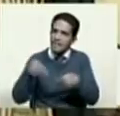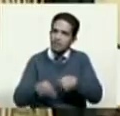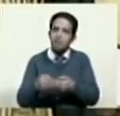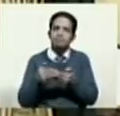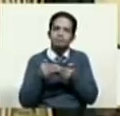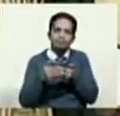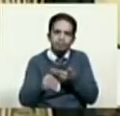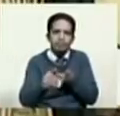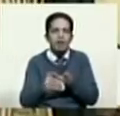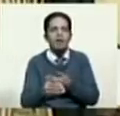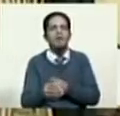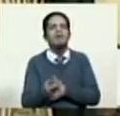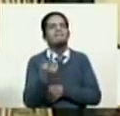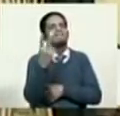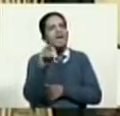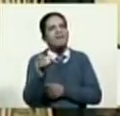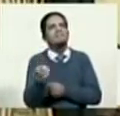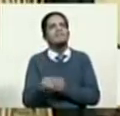más.